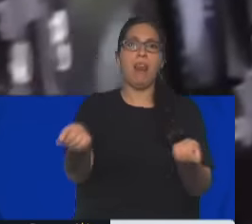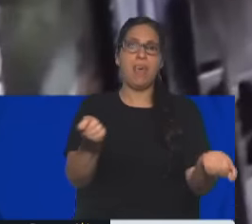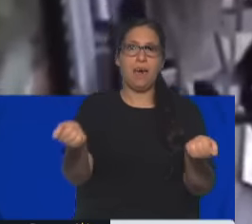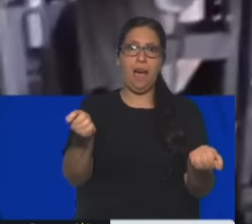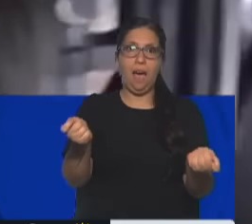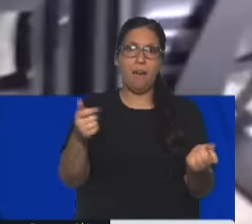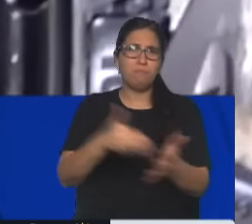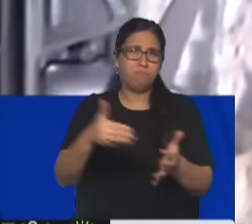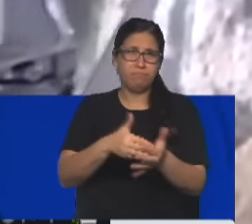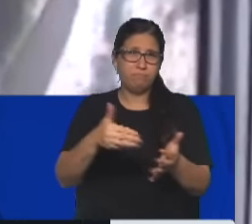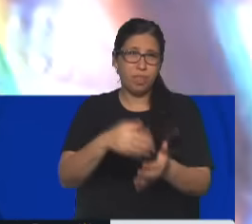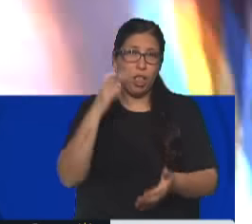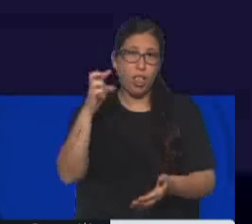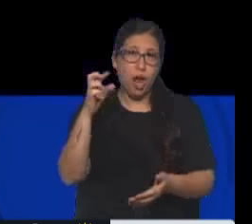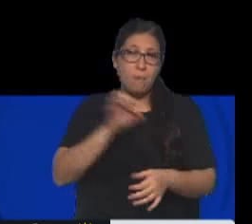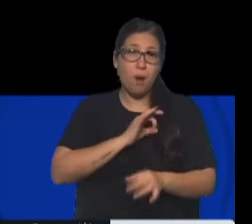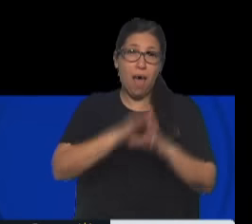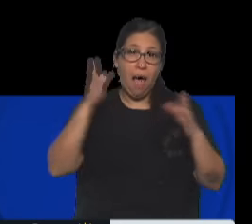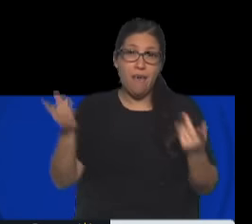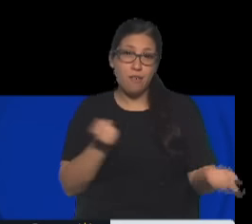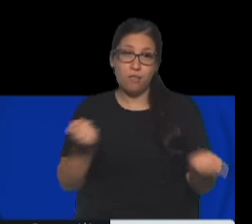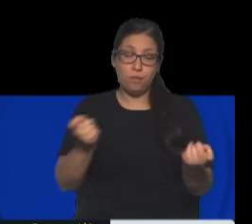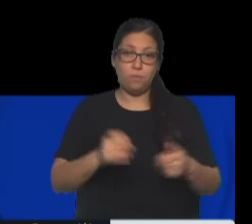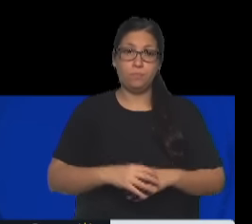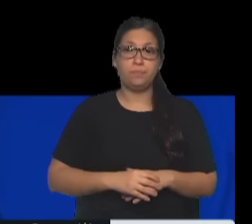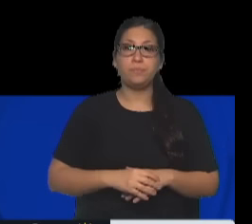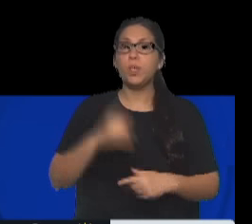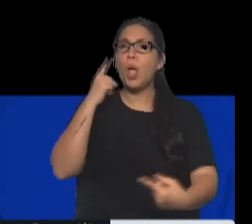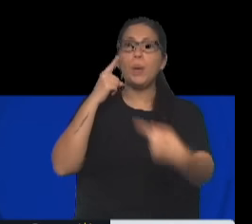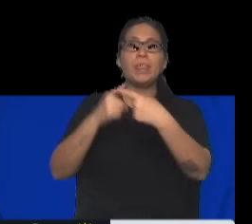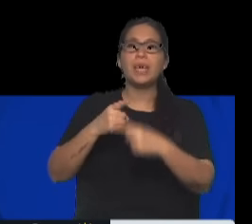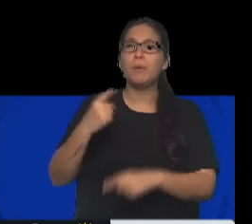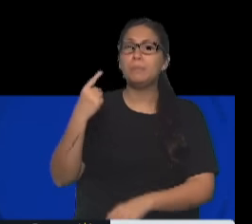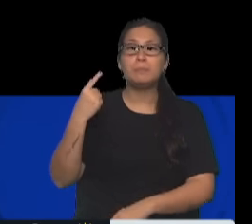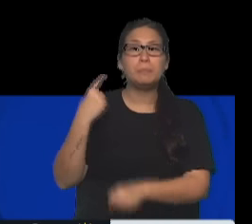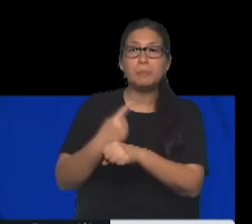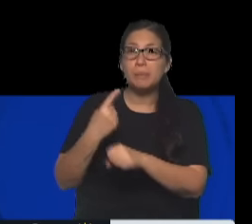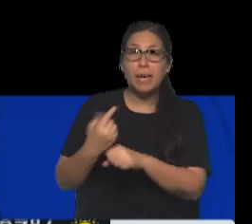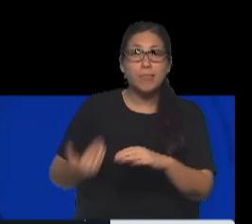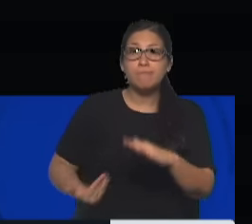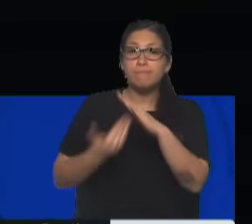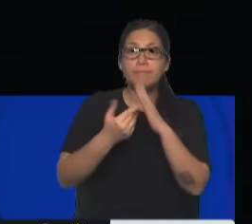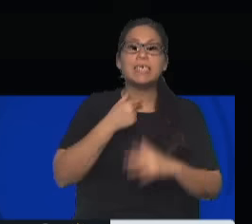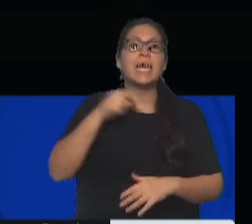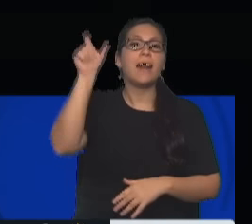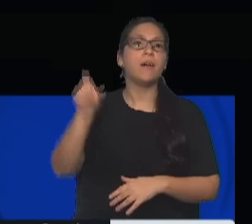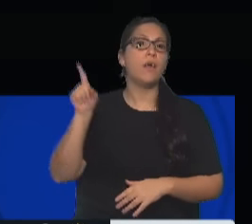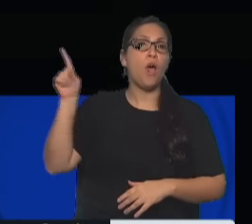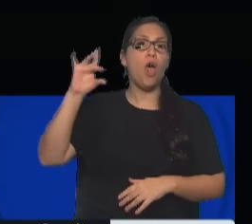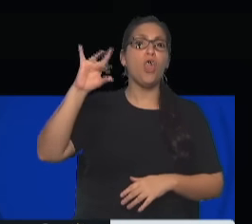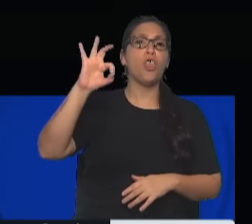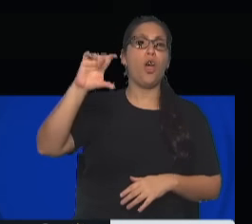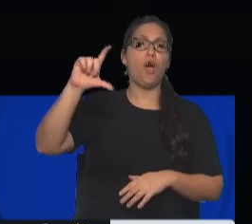dólares anuales. Uno de los objetivos del gobierno estadual es dar con el paradero de Doca, Edgar